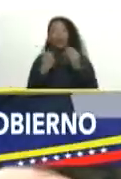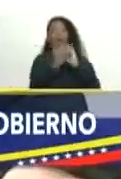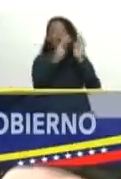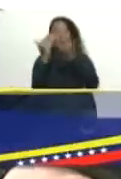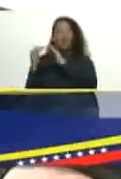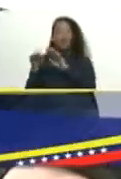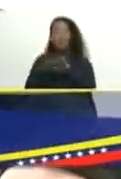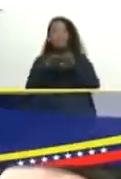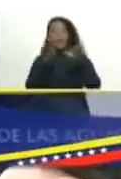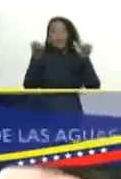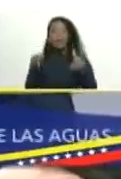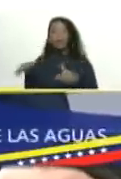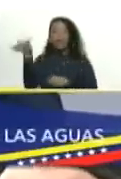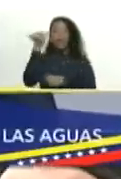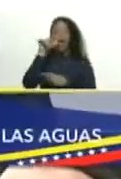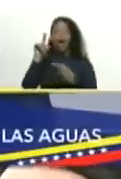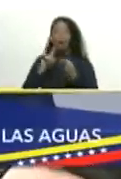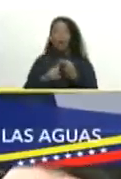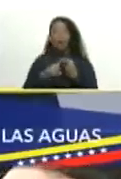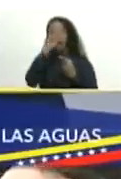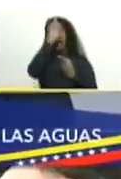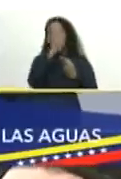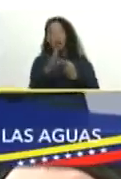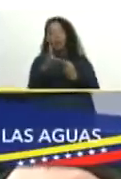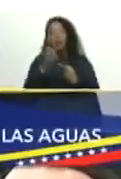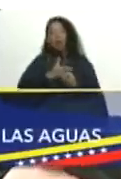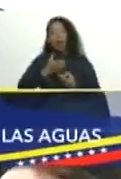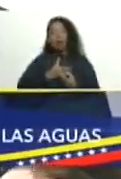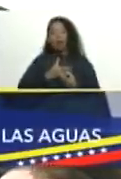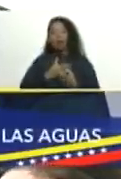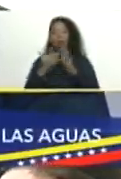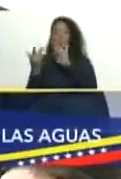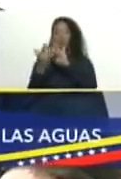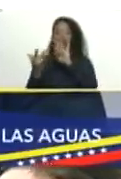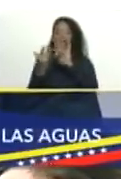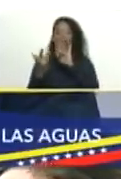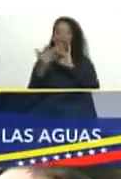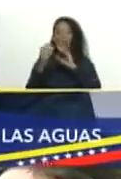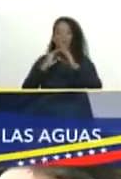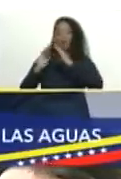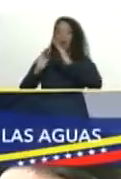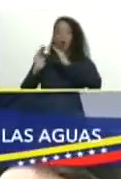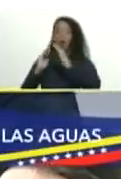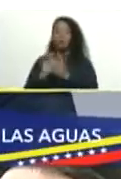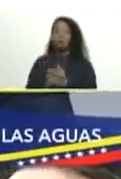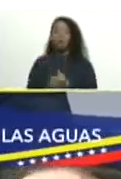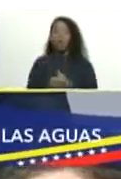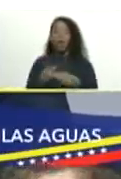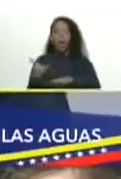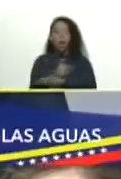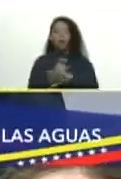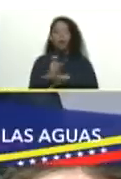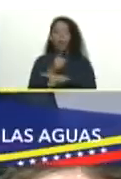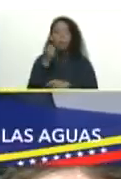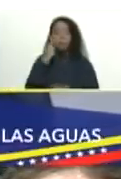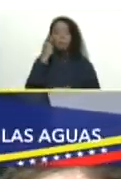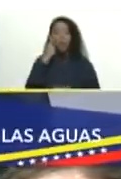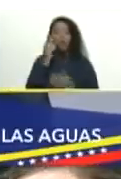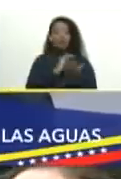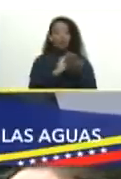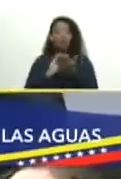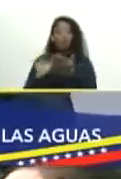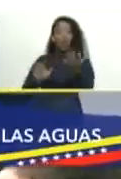técnicas de agua, en comunicación directa con los alcaldes, con los gobernadores y gobernadoras que también han estado pendientes de todas estas